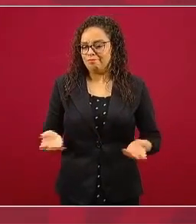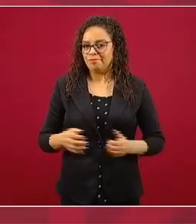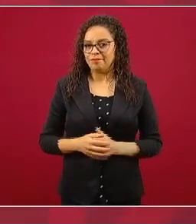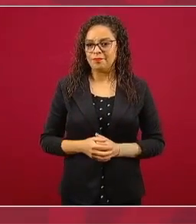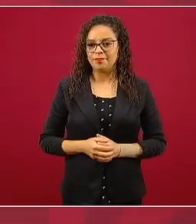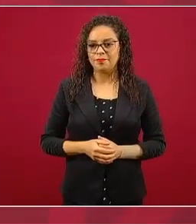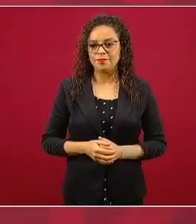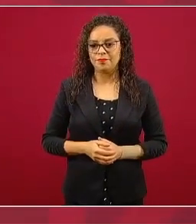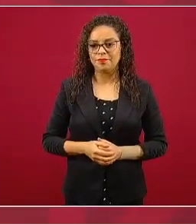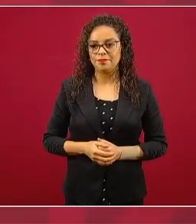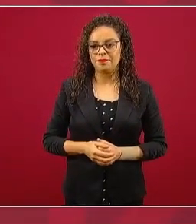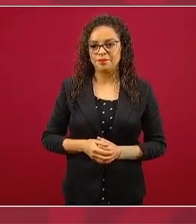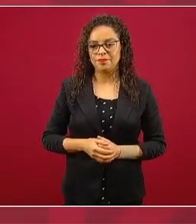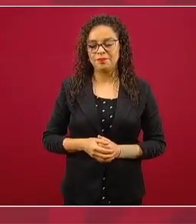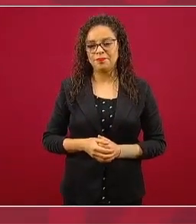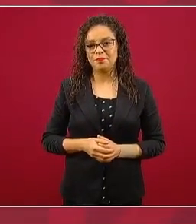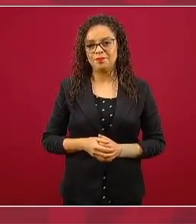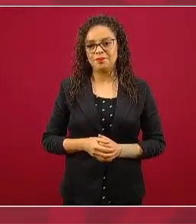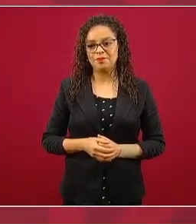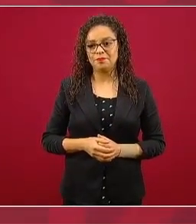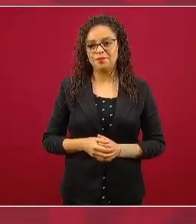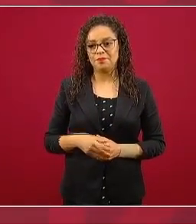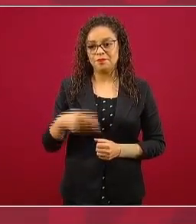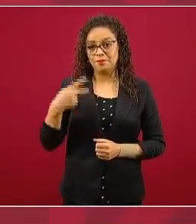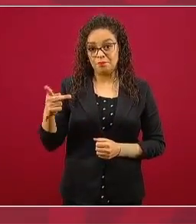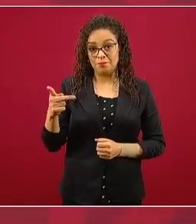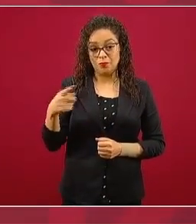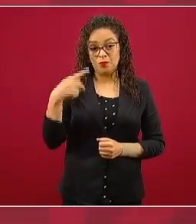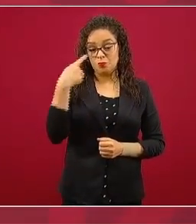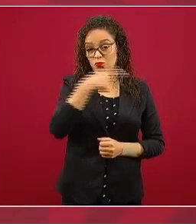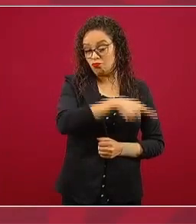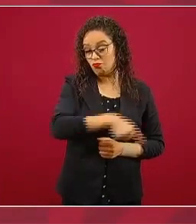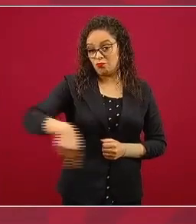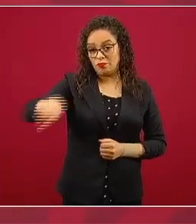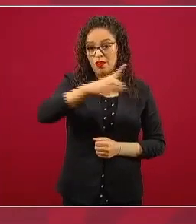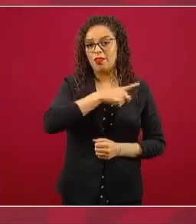Pero ya eso ya corresponde investigarlo a ustedes.